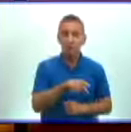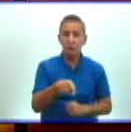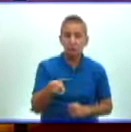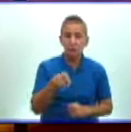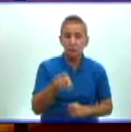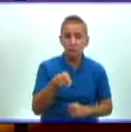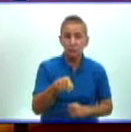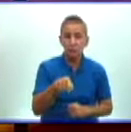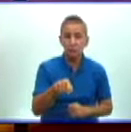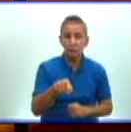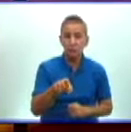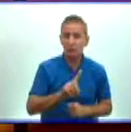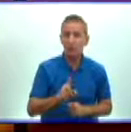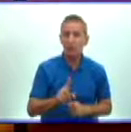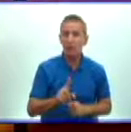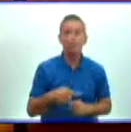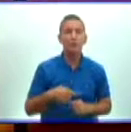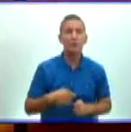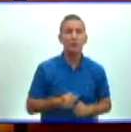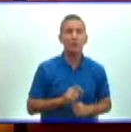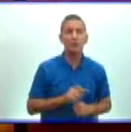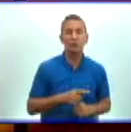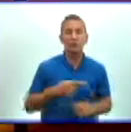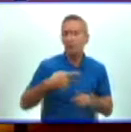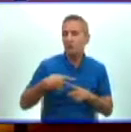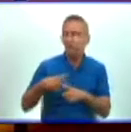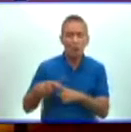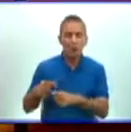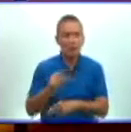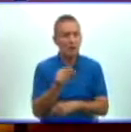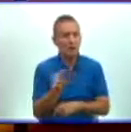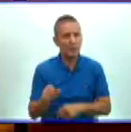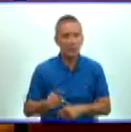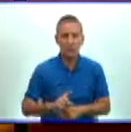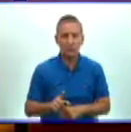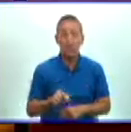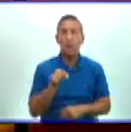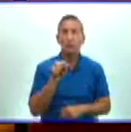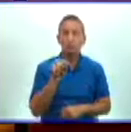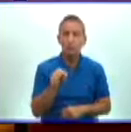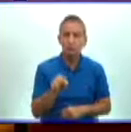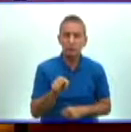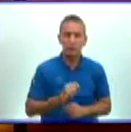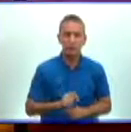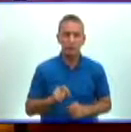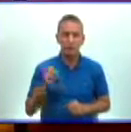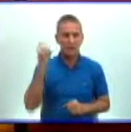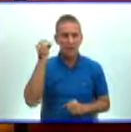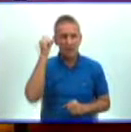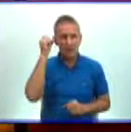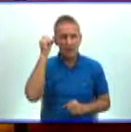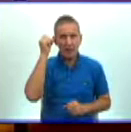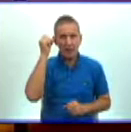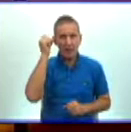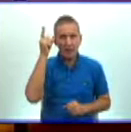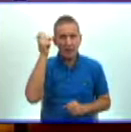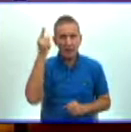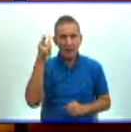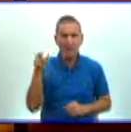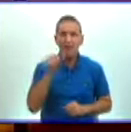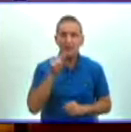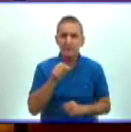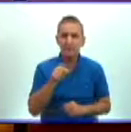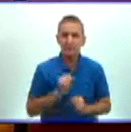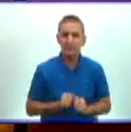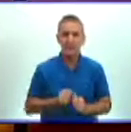de otras personas. Y usted puede estar hablando del tema más recurrente y del